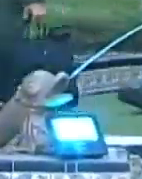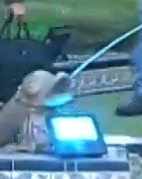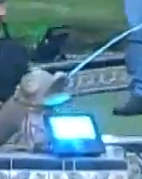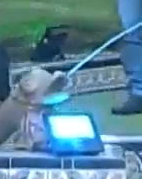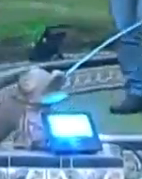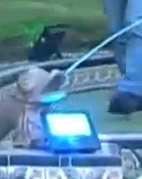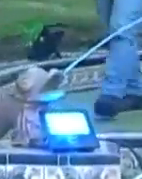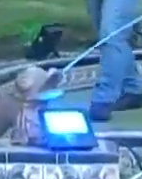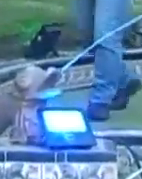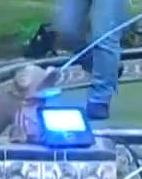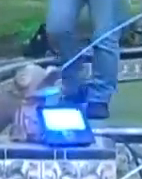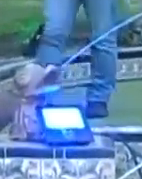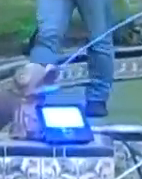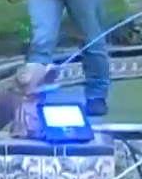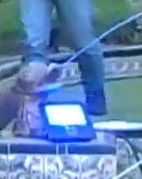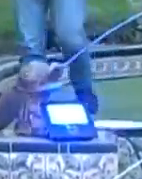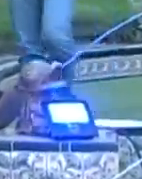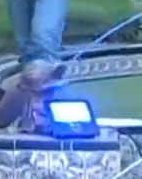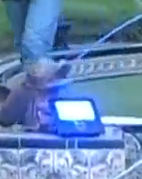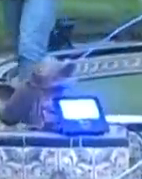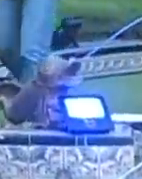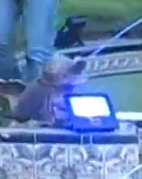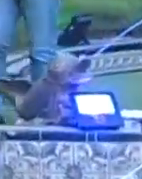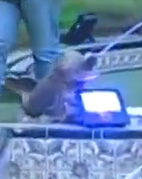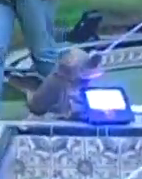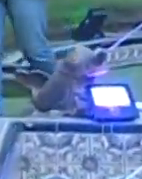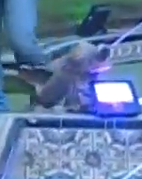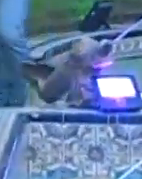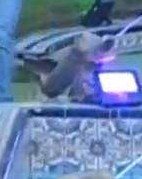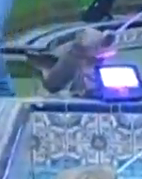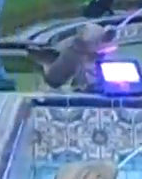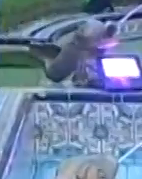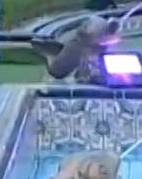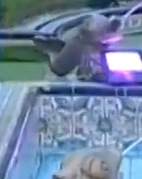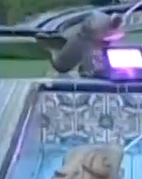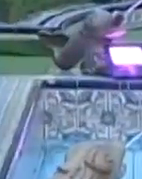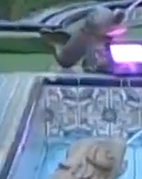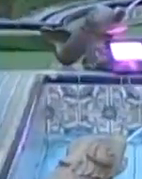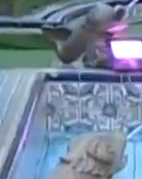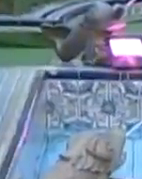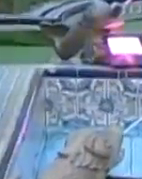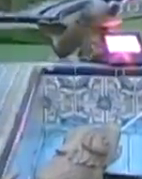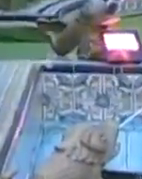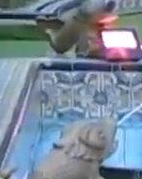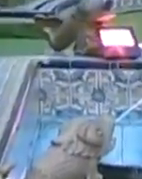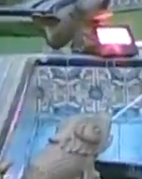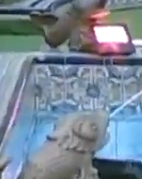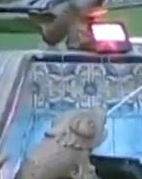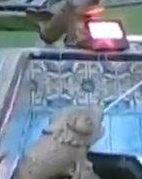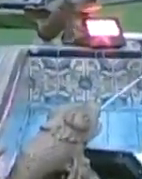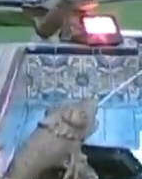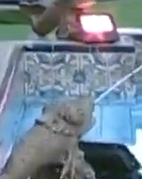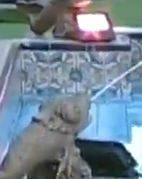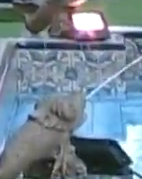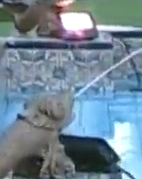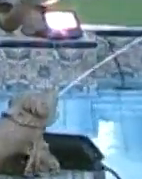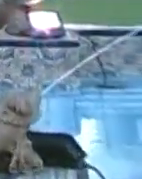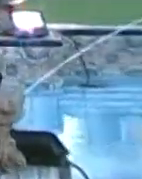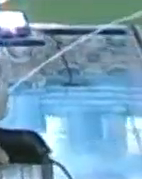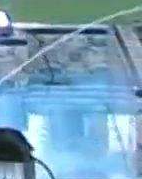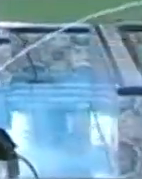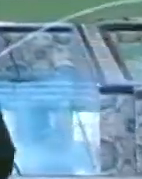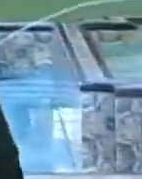es ministra del Poder Popular para Finanzas y quien ha estado al frente de estas importantes reuniones como parte del